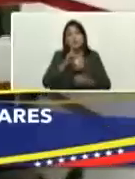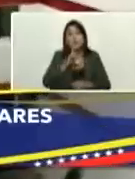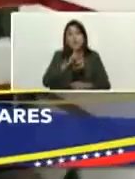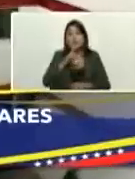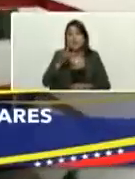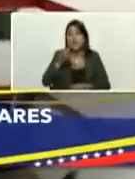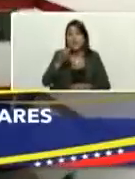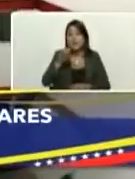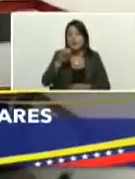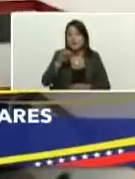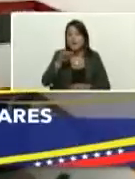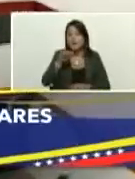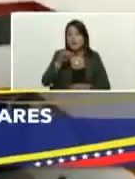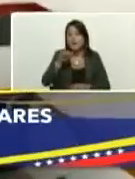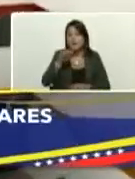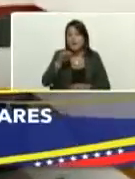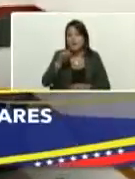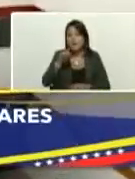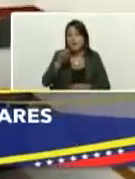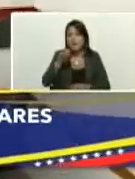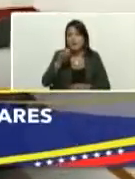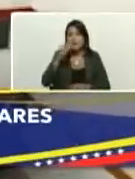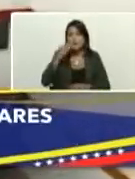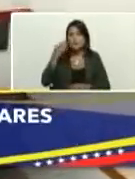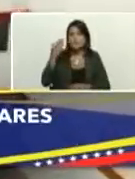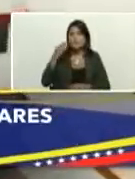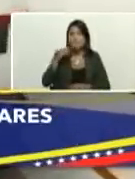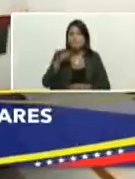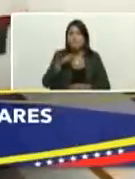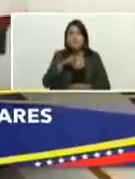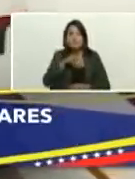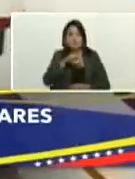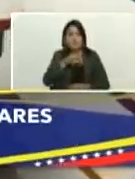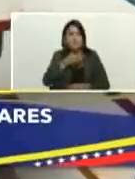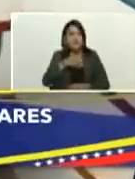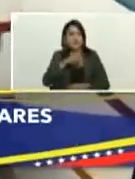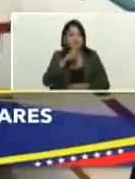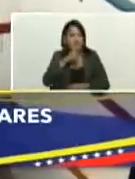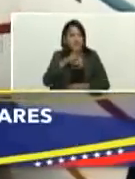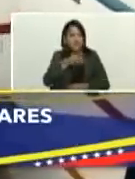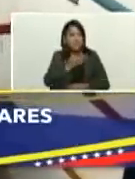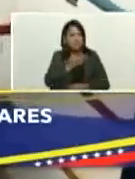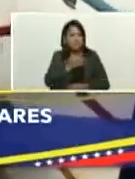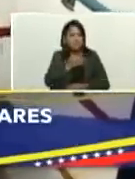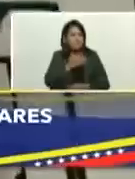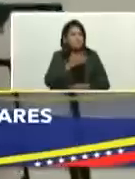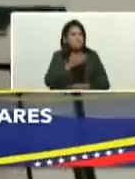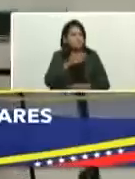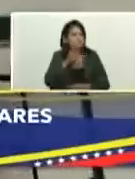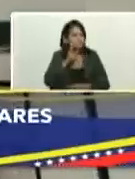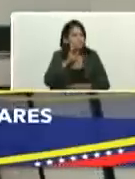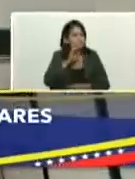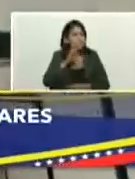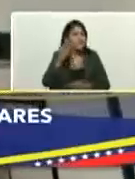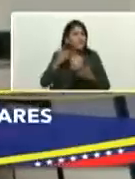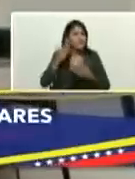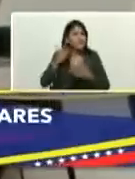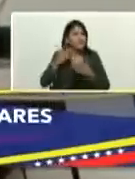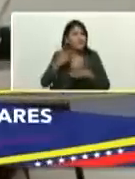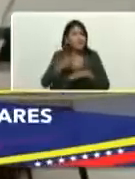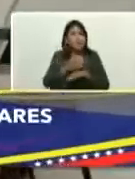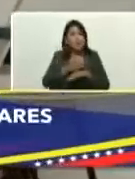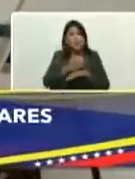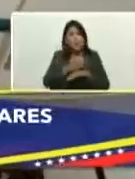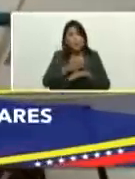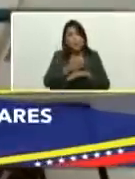decía correctamente, hermano presidente, aquí en los tiempos de los gobiernos neoliberales, que si eran